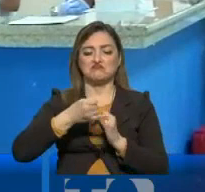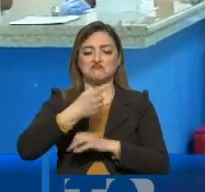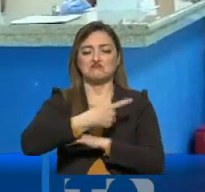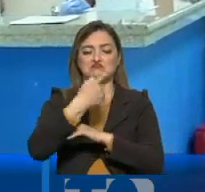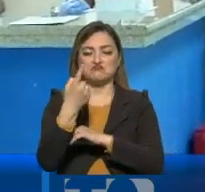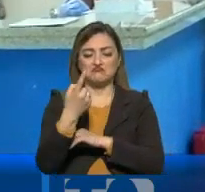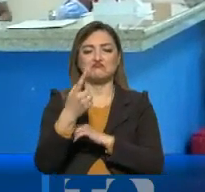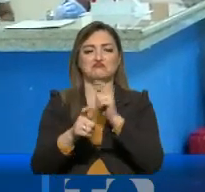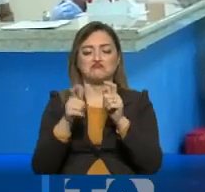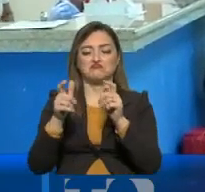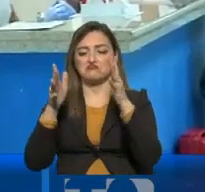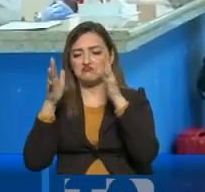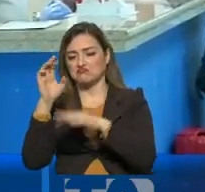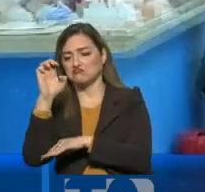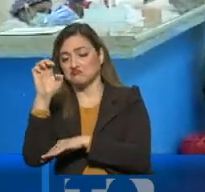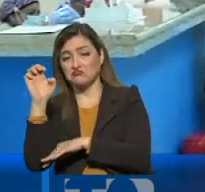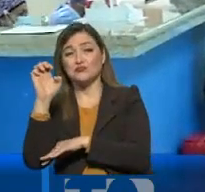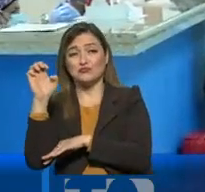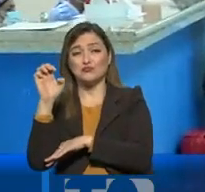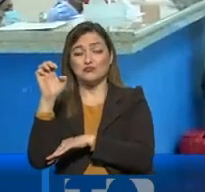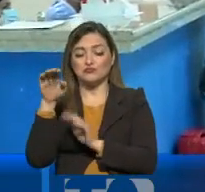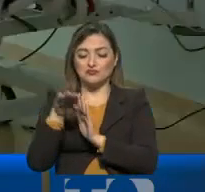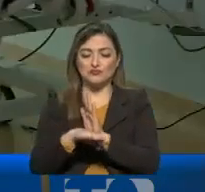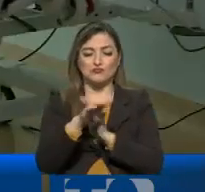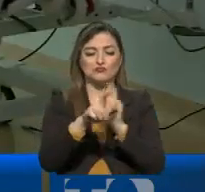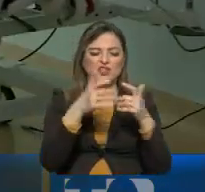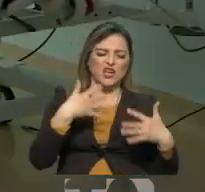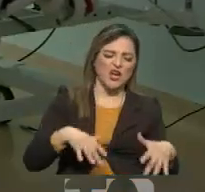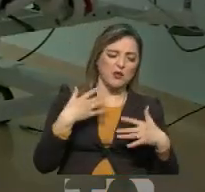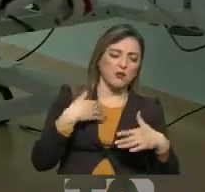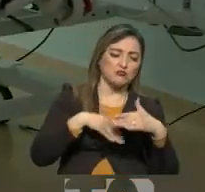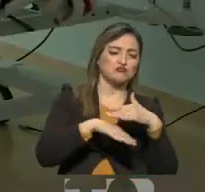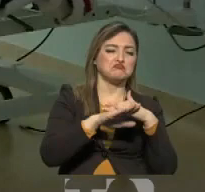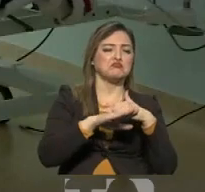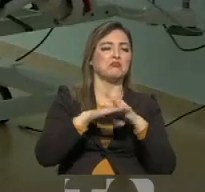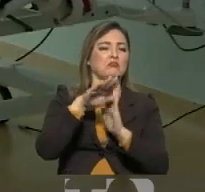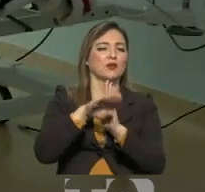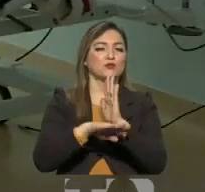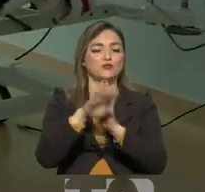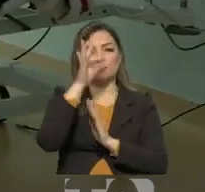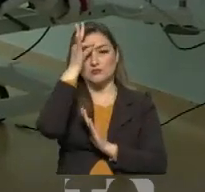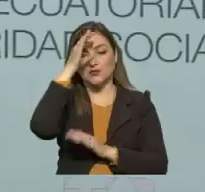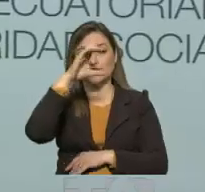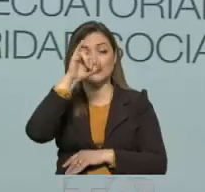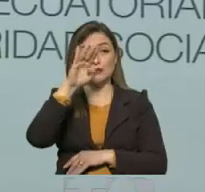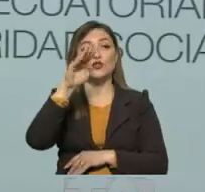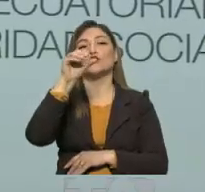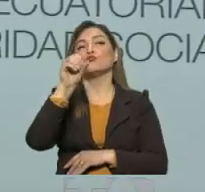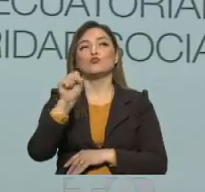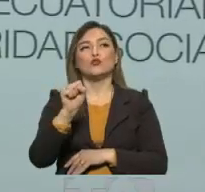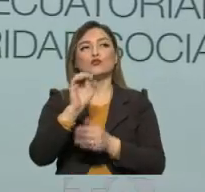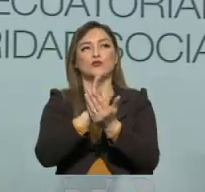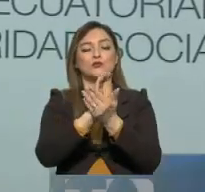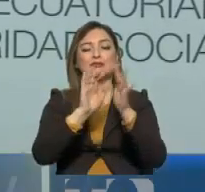en la consulta de emergencia como también el ingreso de pacientes críticos. En el hospital Los Ceibos, también del IES, hay 6 camas libres. Hoy en día, de